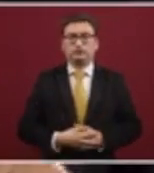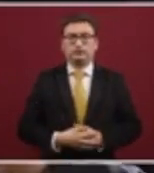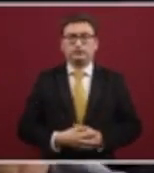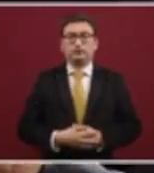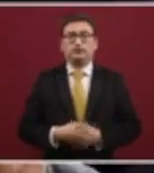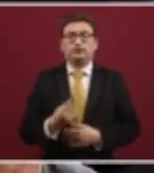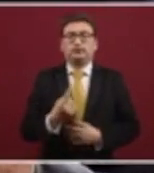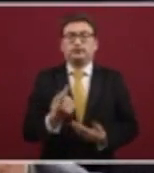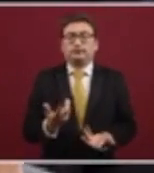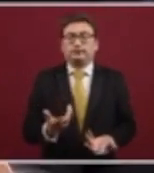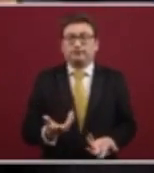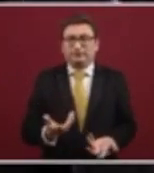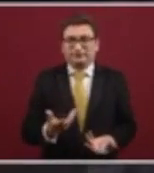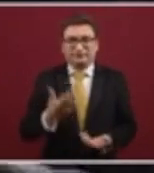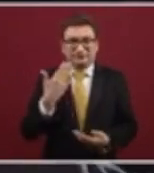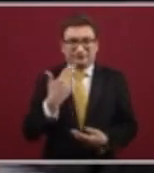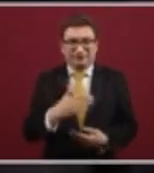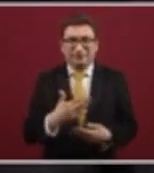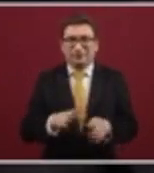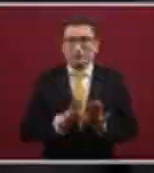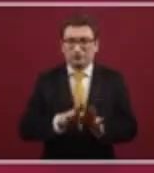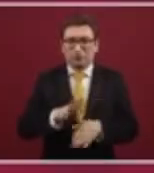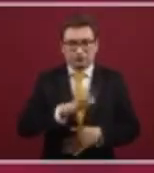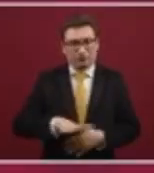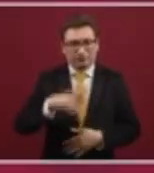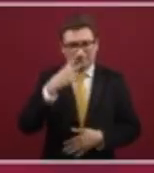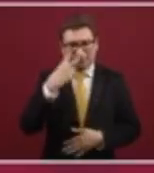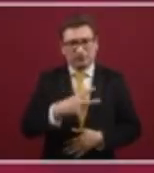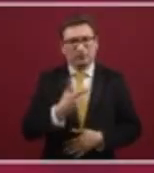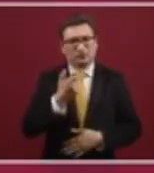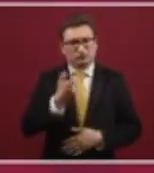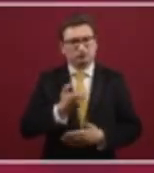que está bien la economía,